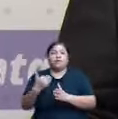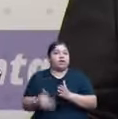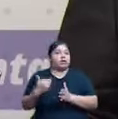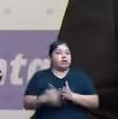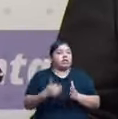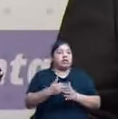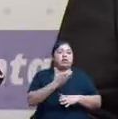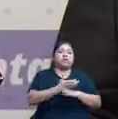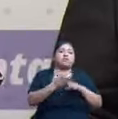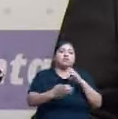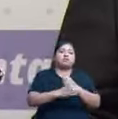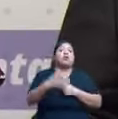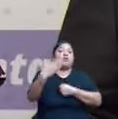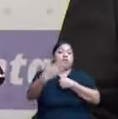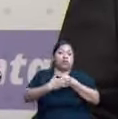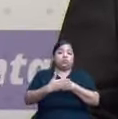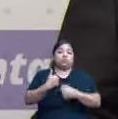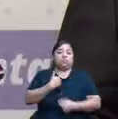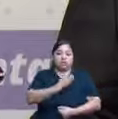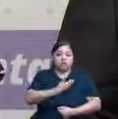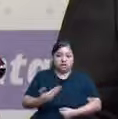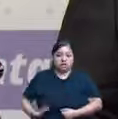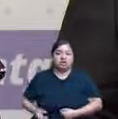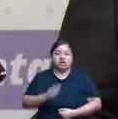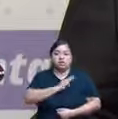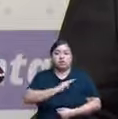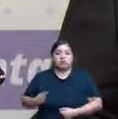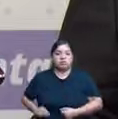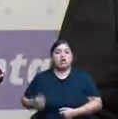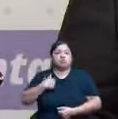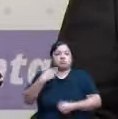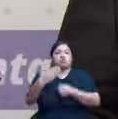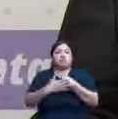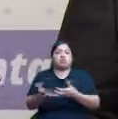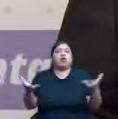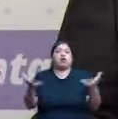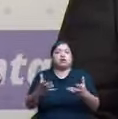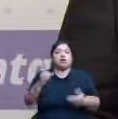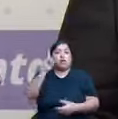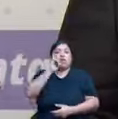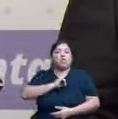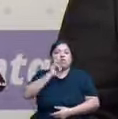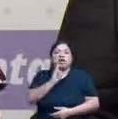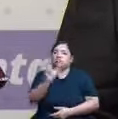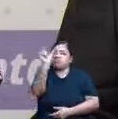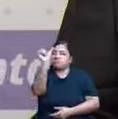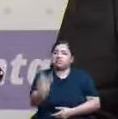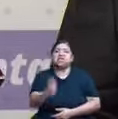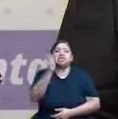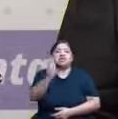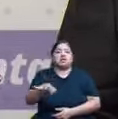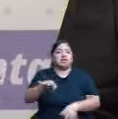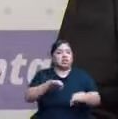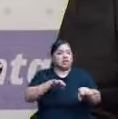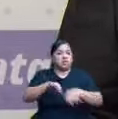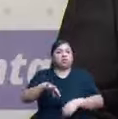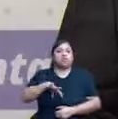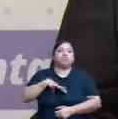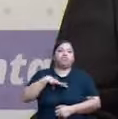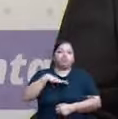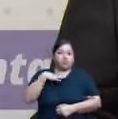municipal, lo vamos a hacer, porque si algo nos caracteriza a cada una de las mujeres de este gran municipio, es el trabajo.